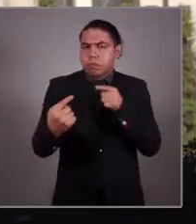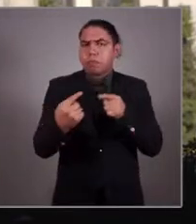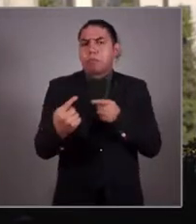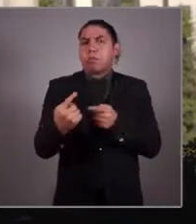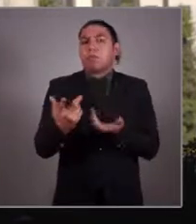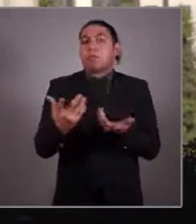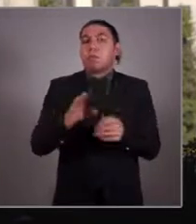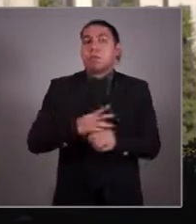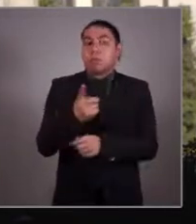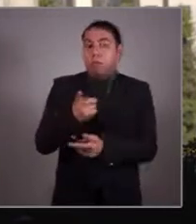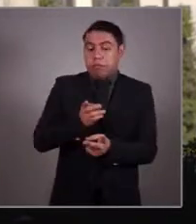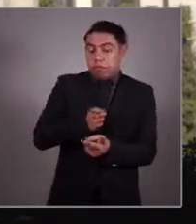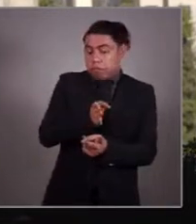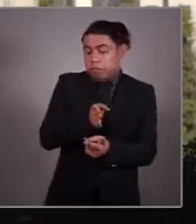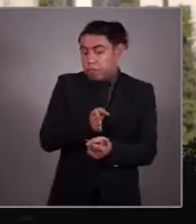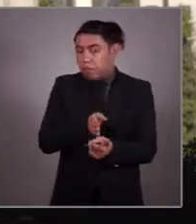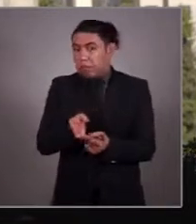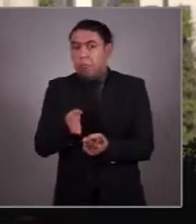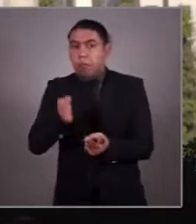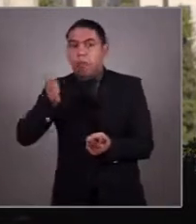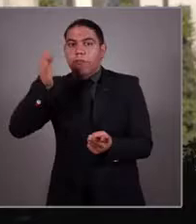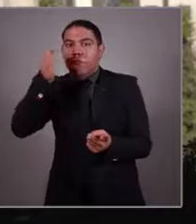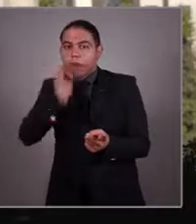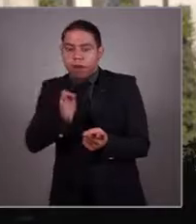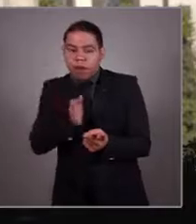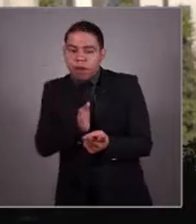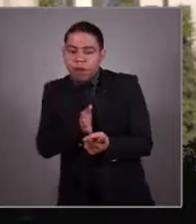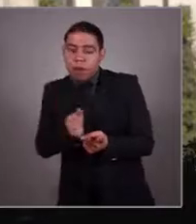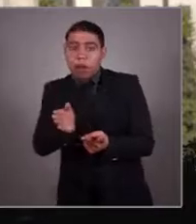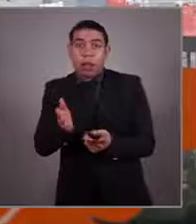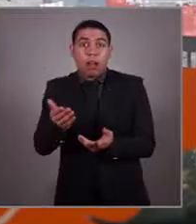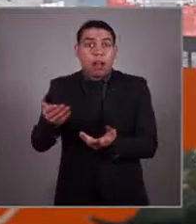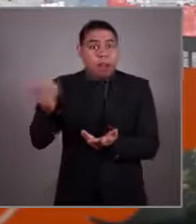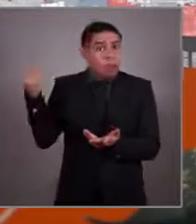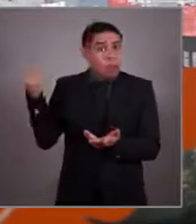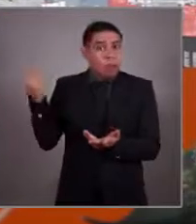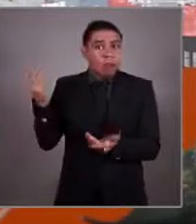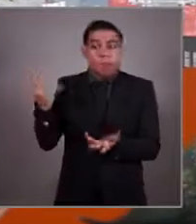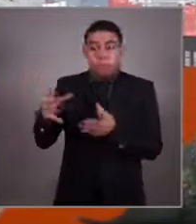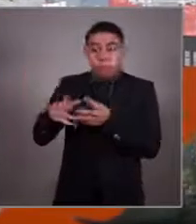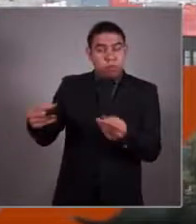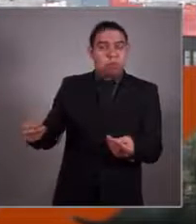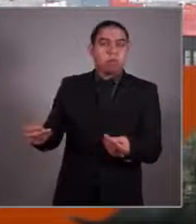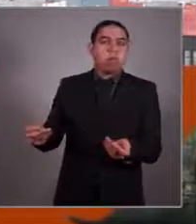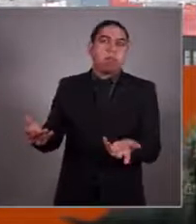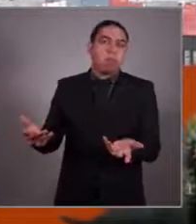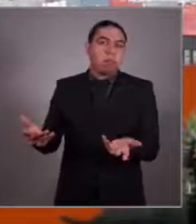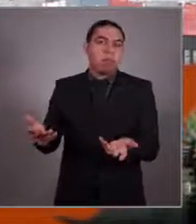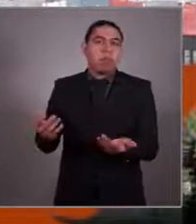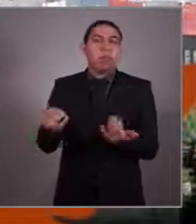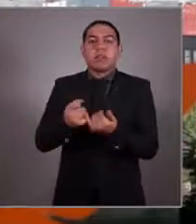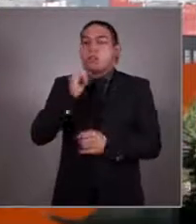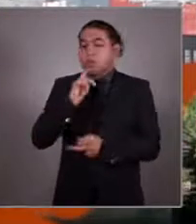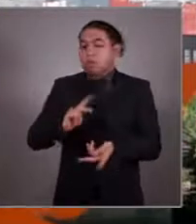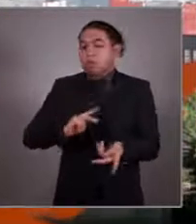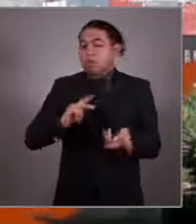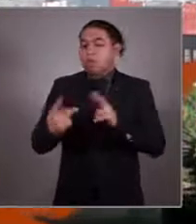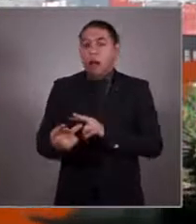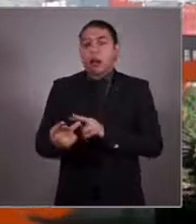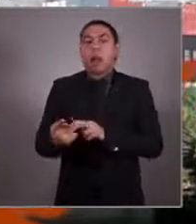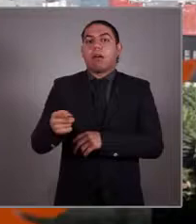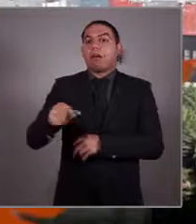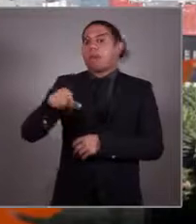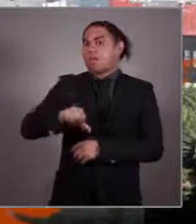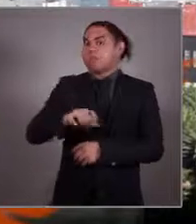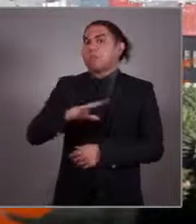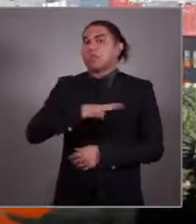discusión, porque la disyuntiva, la falsa disyuntiva de entonces, no se ha esfumado. Por el contrario, ha estado